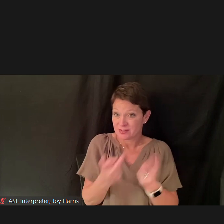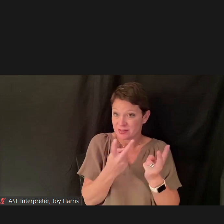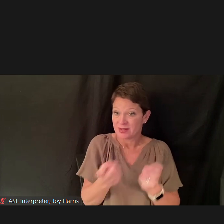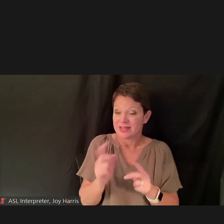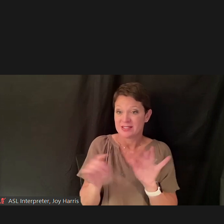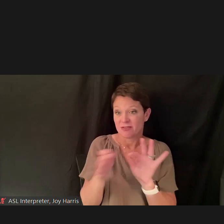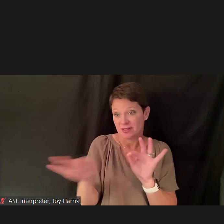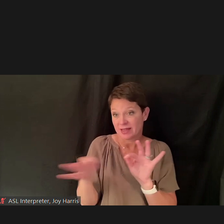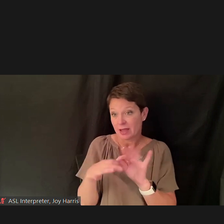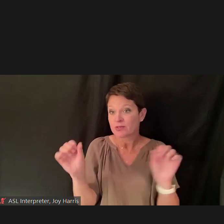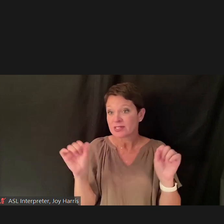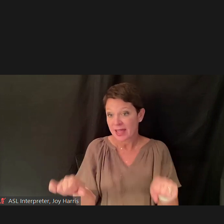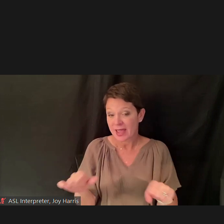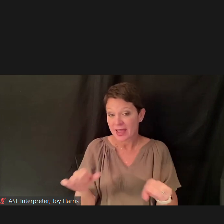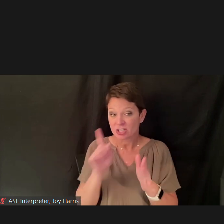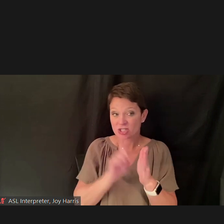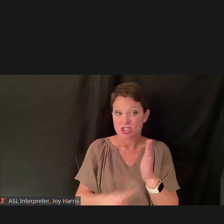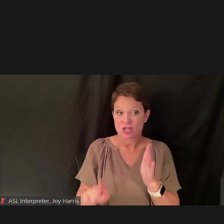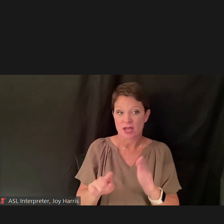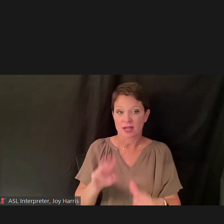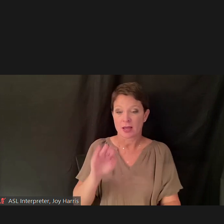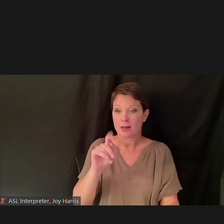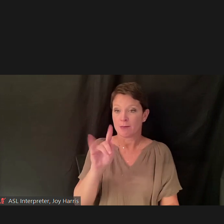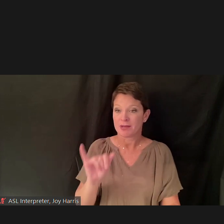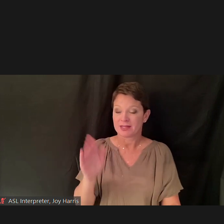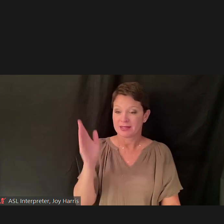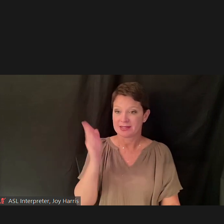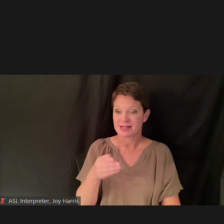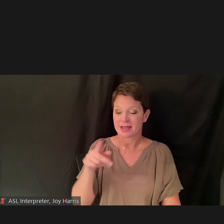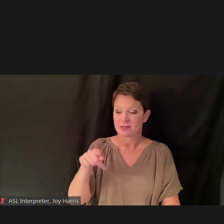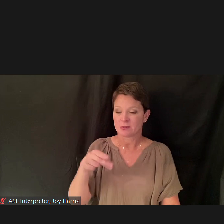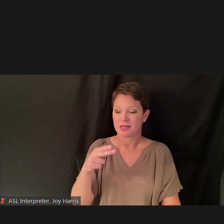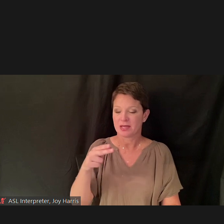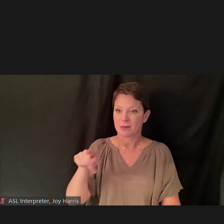cualquier se encuentran varios idiomas.